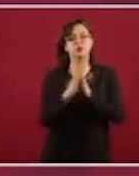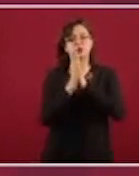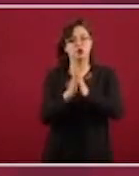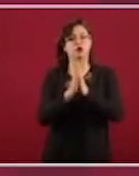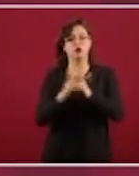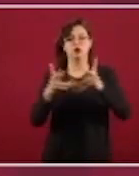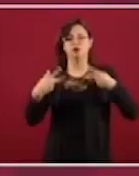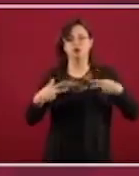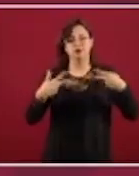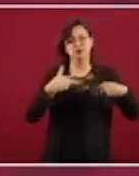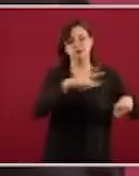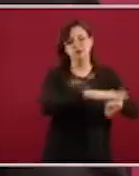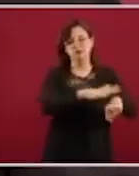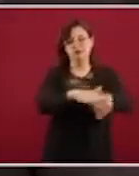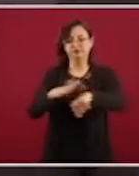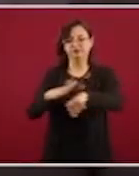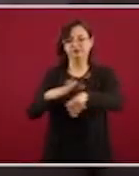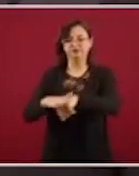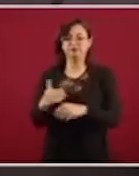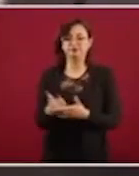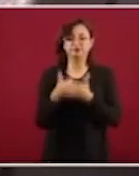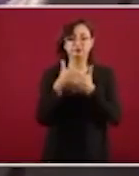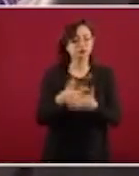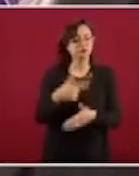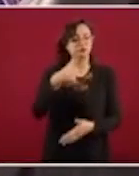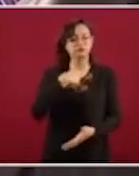voy solo a eso,